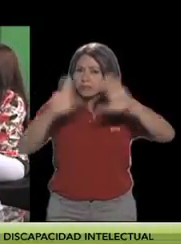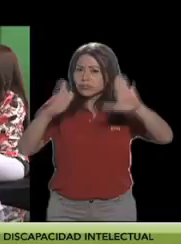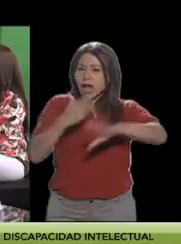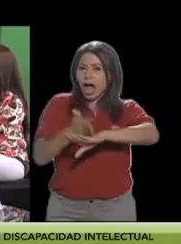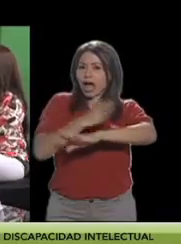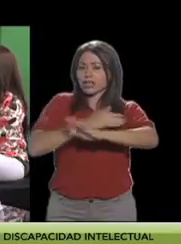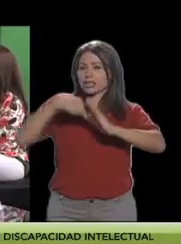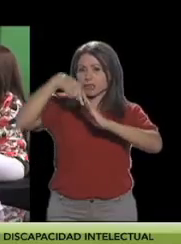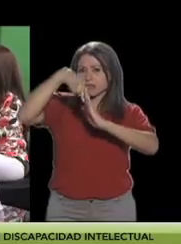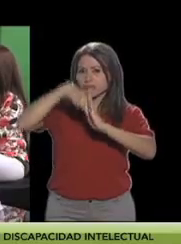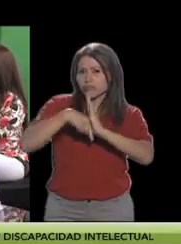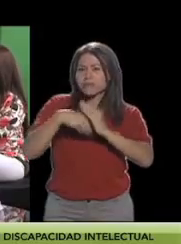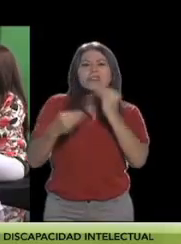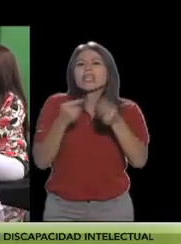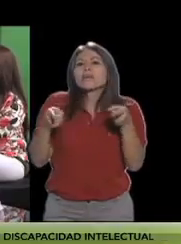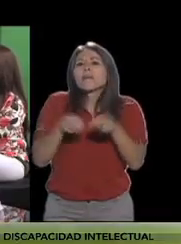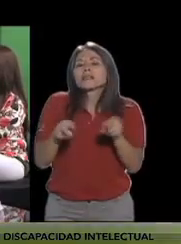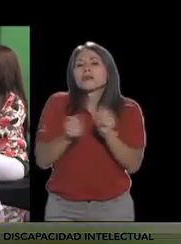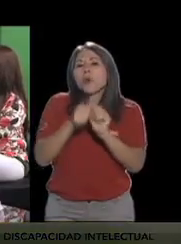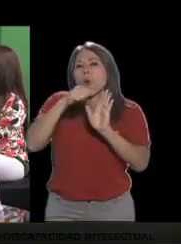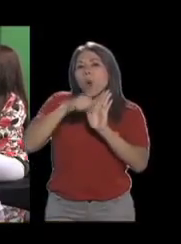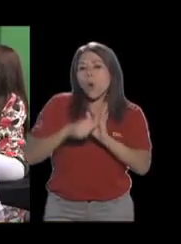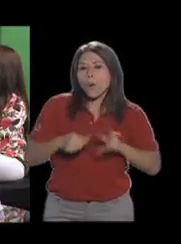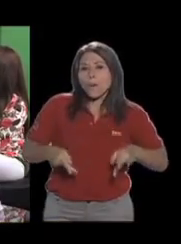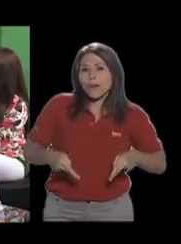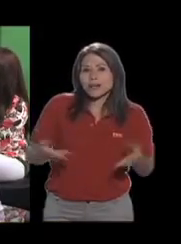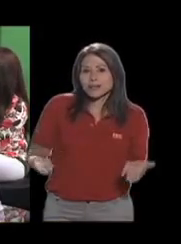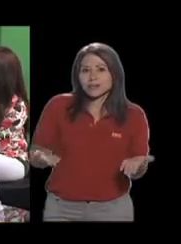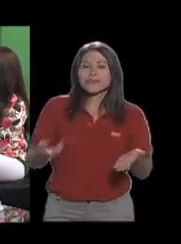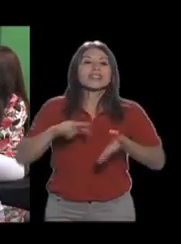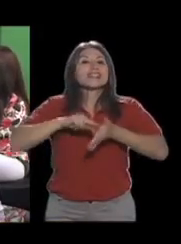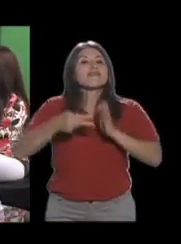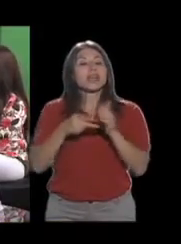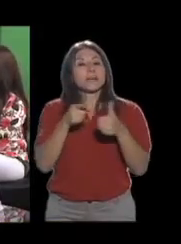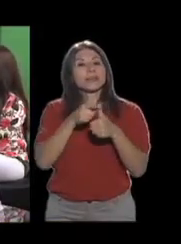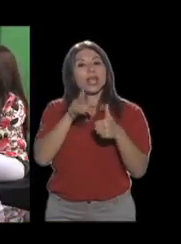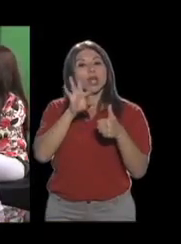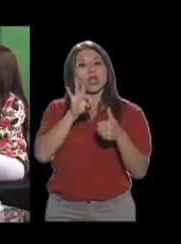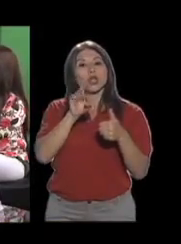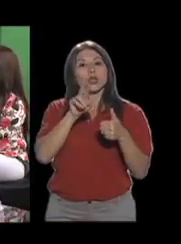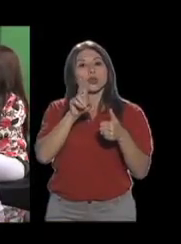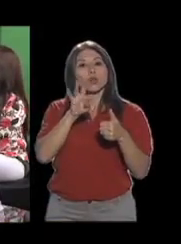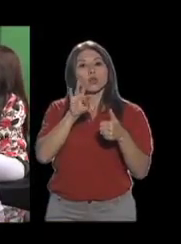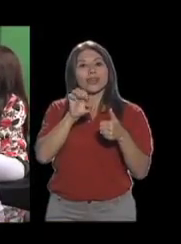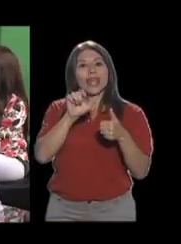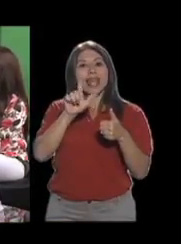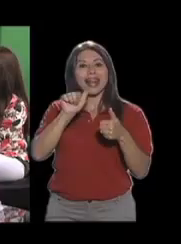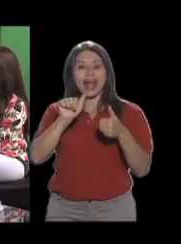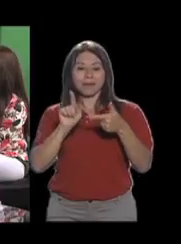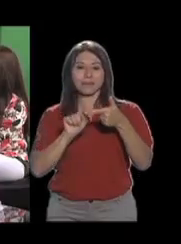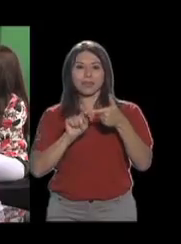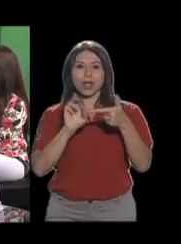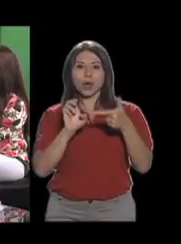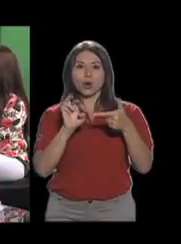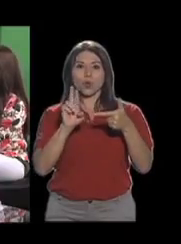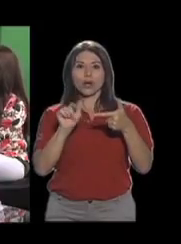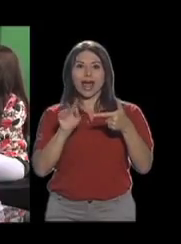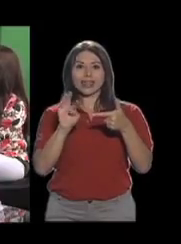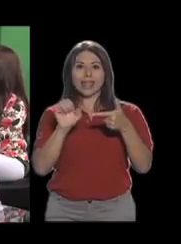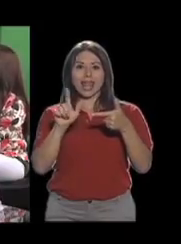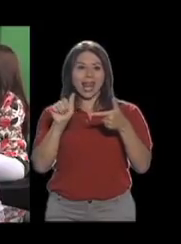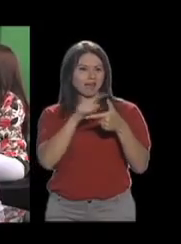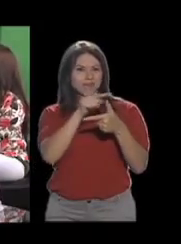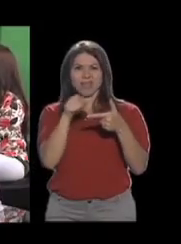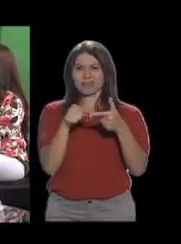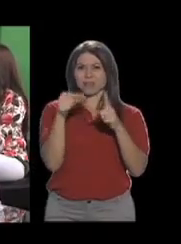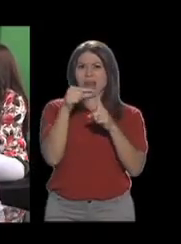las implicaciones de la esterilización, que es los términos de tutela y de curatela. ¿Cuáles son las diferencias entre ambos y